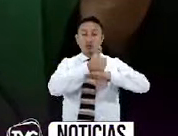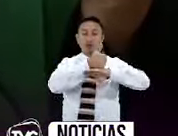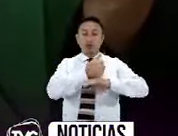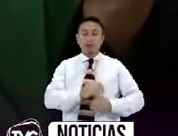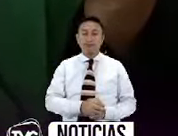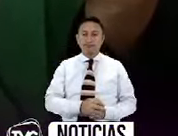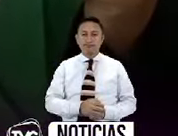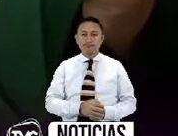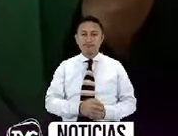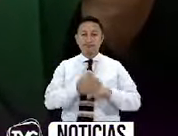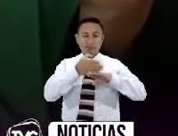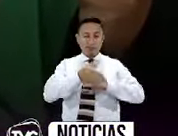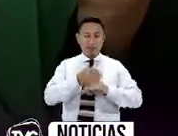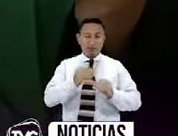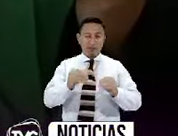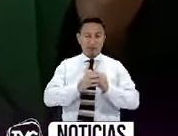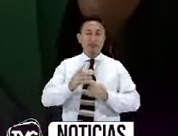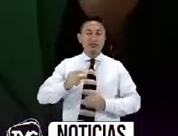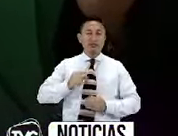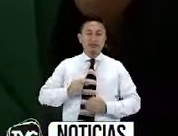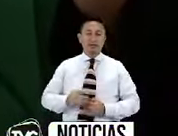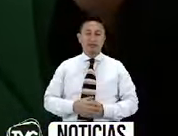los detalles en breve.